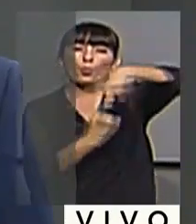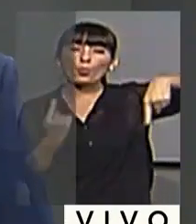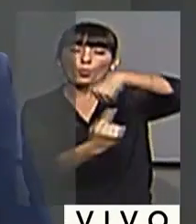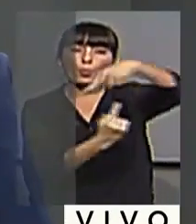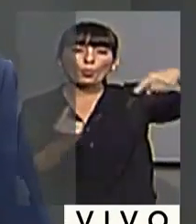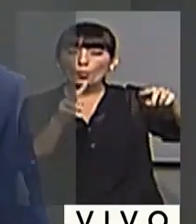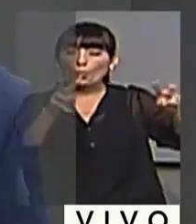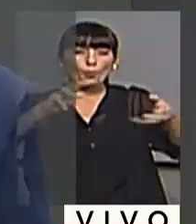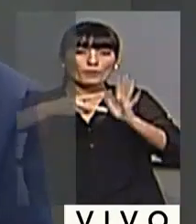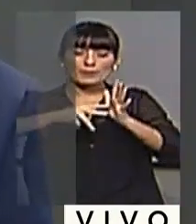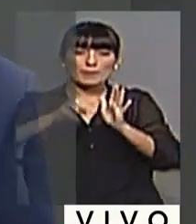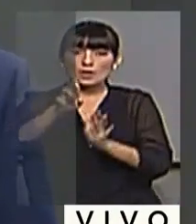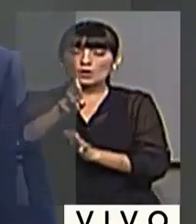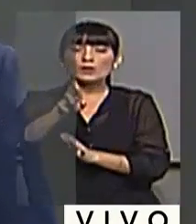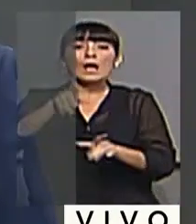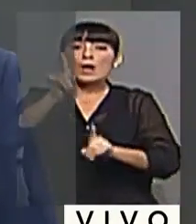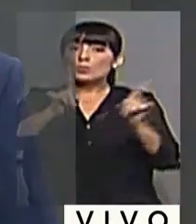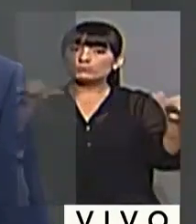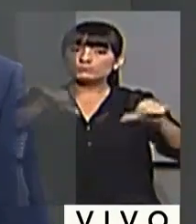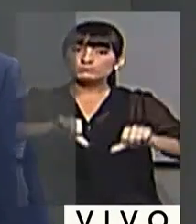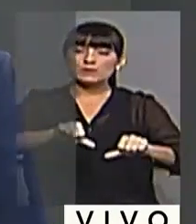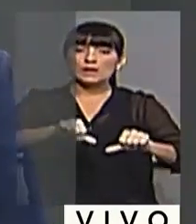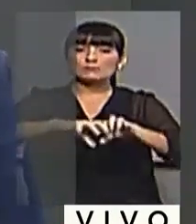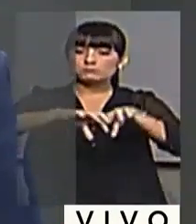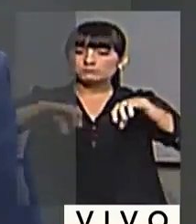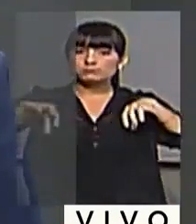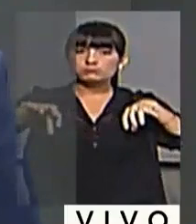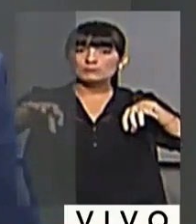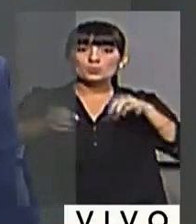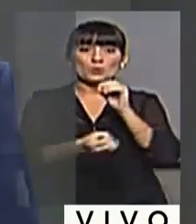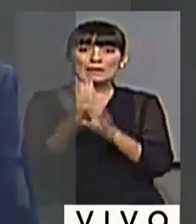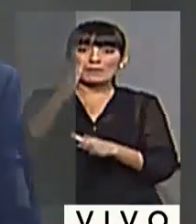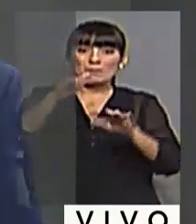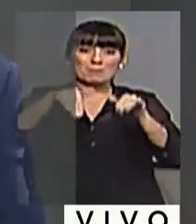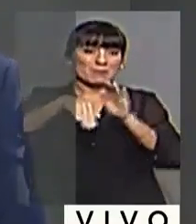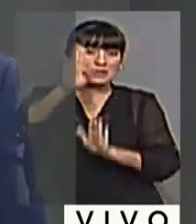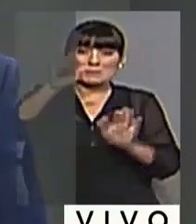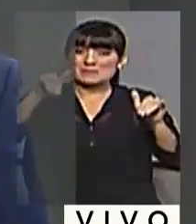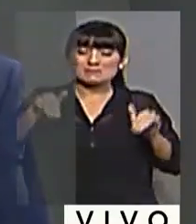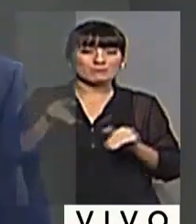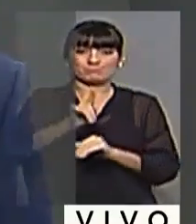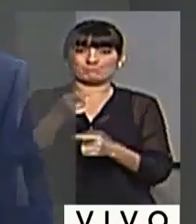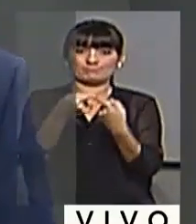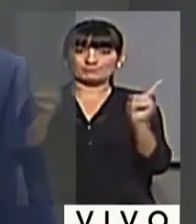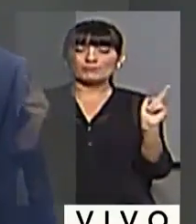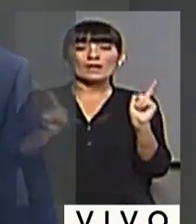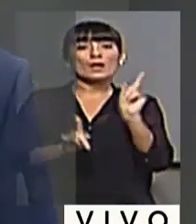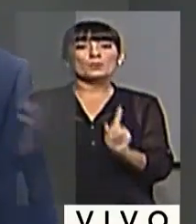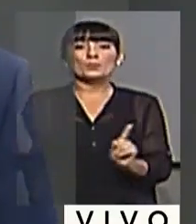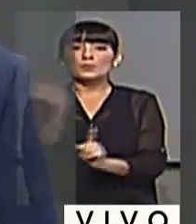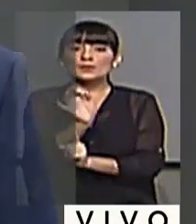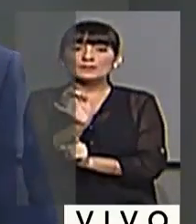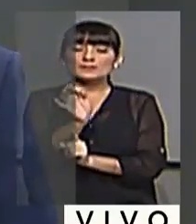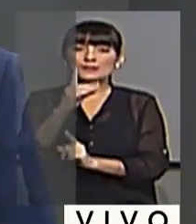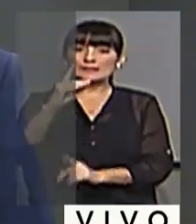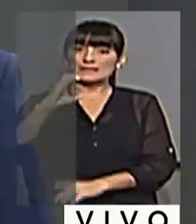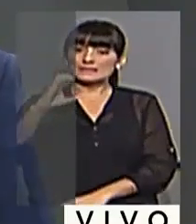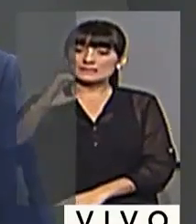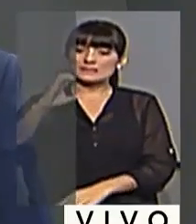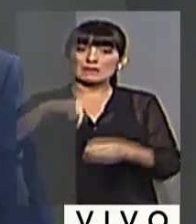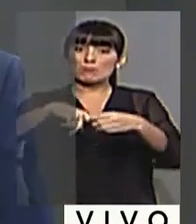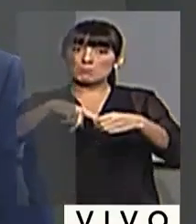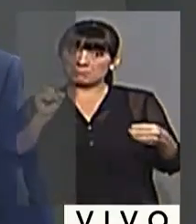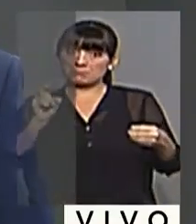para algunos en una crisis, se ha dividido, ya no es la misma nueva mayoría. Algunos dicen que sin la democracia cristiana, la nueva